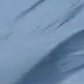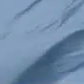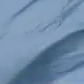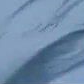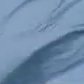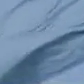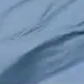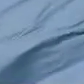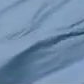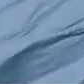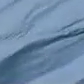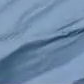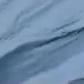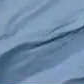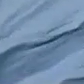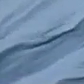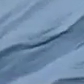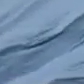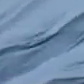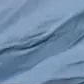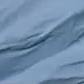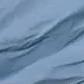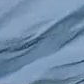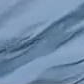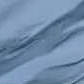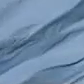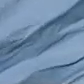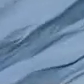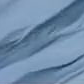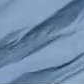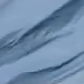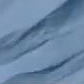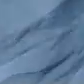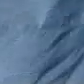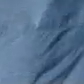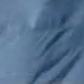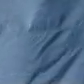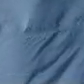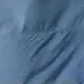de este momento, las emisoras participantes continúan con sus respectivos programas.